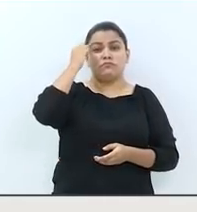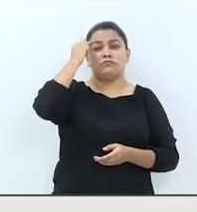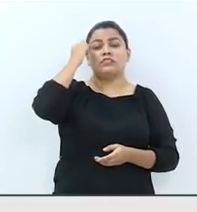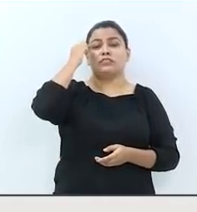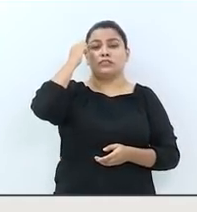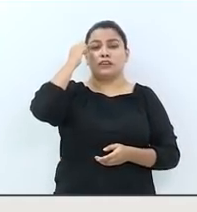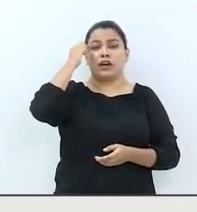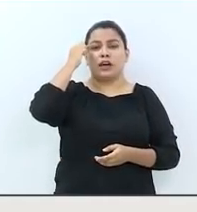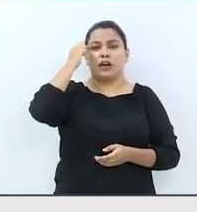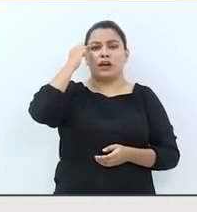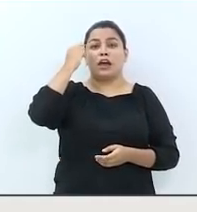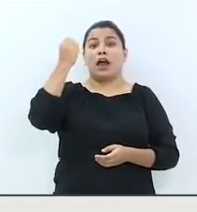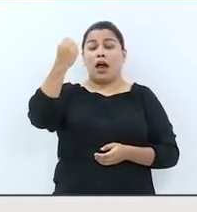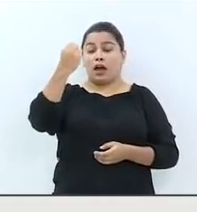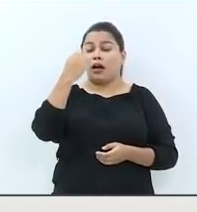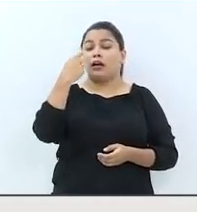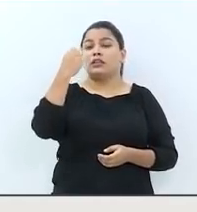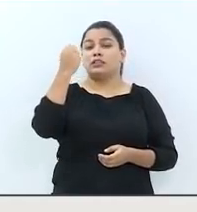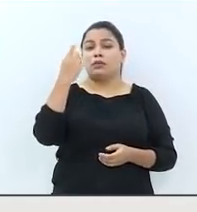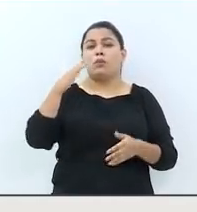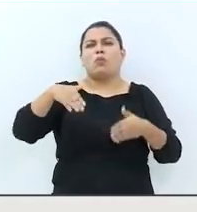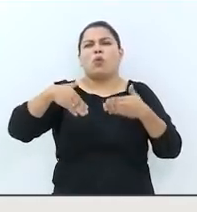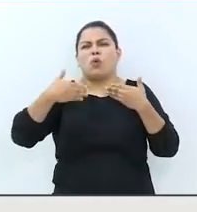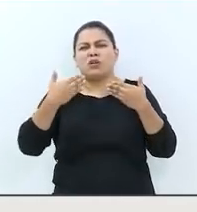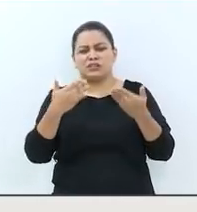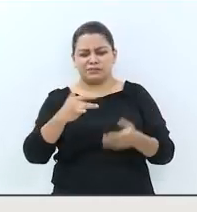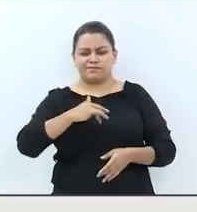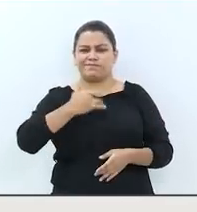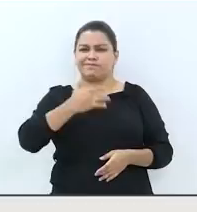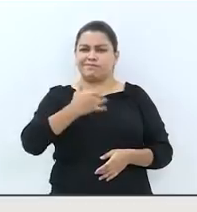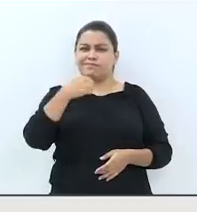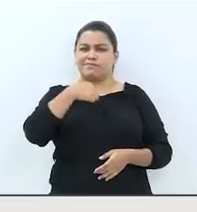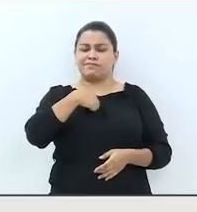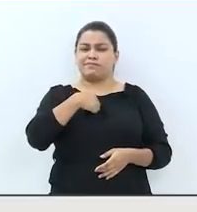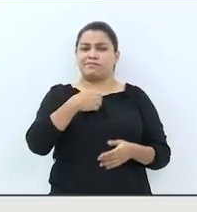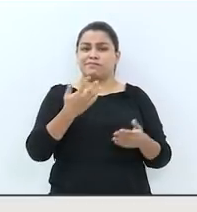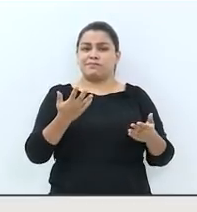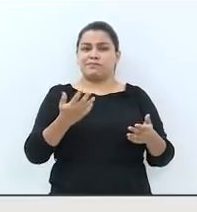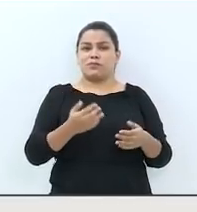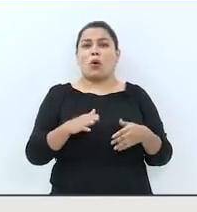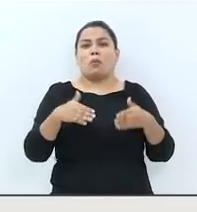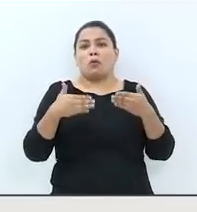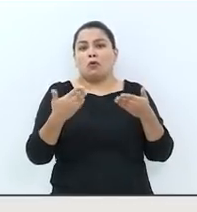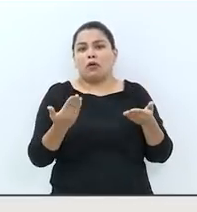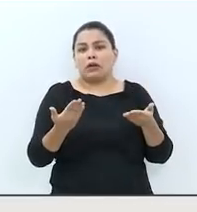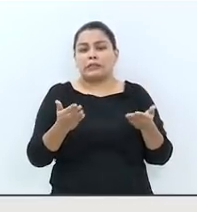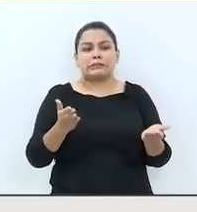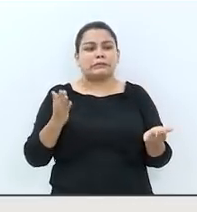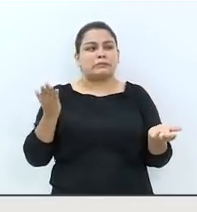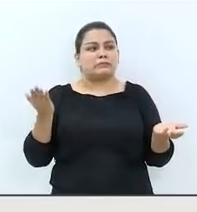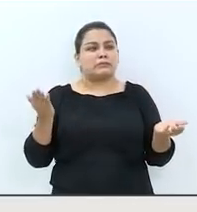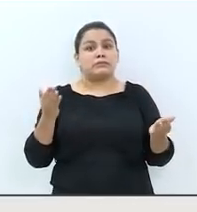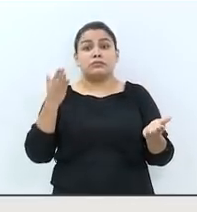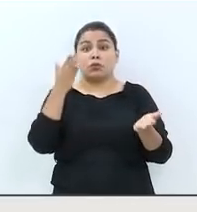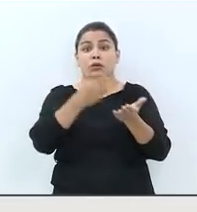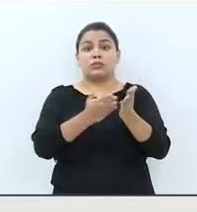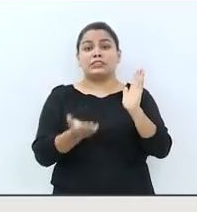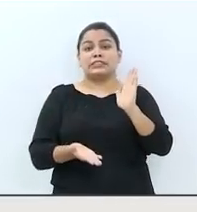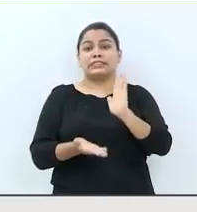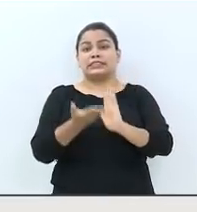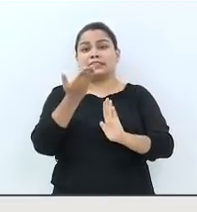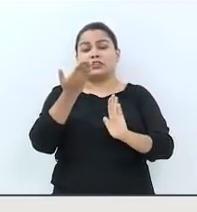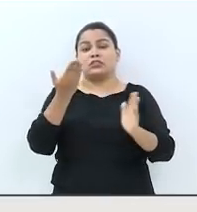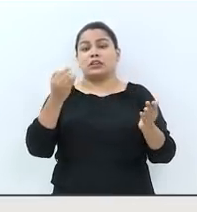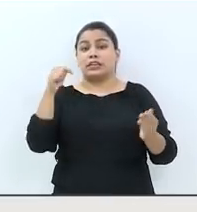que pensamos, comprender por qué nos sentimos de esta manera o por qué hemos llegado a desarrollar este